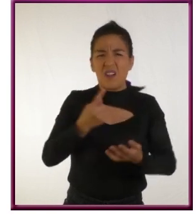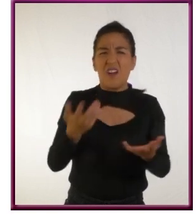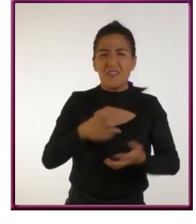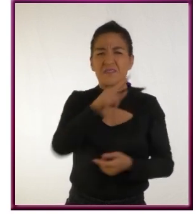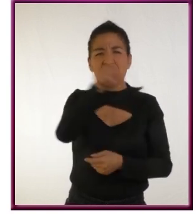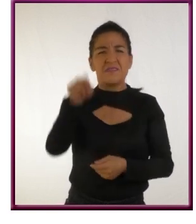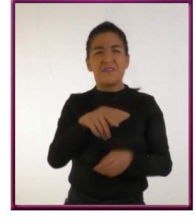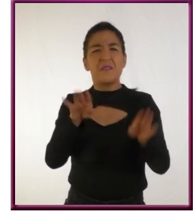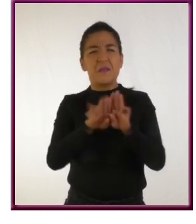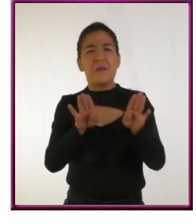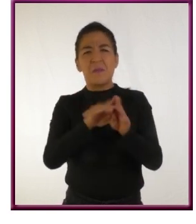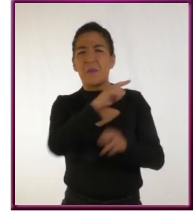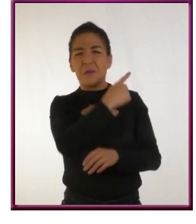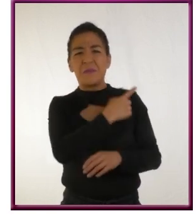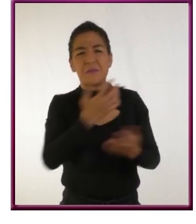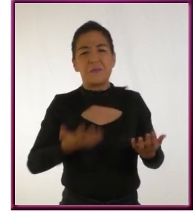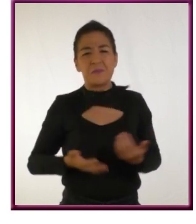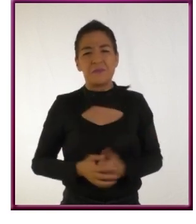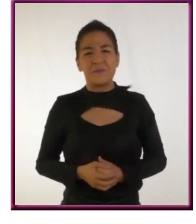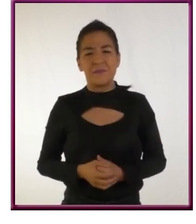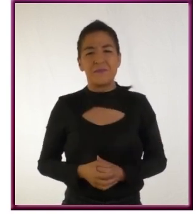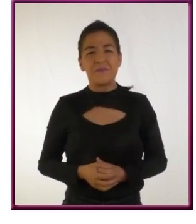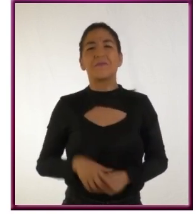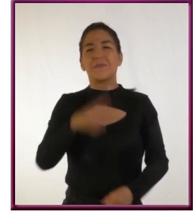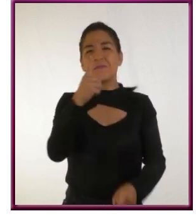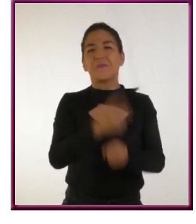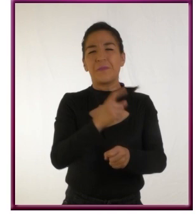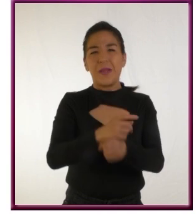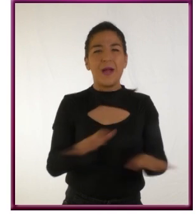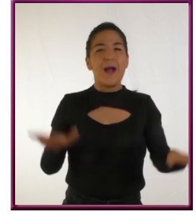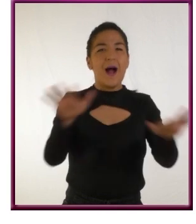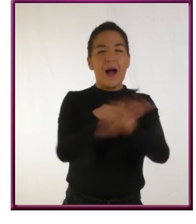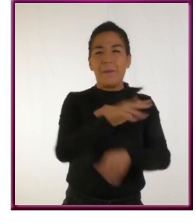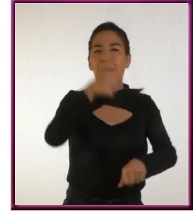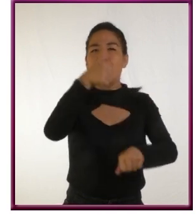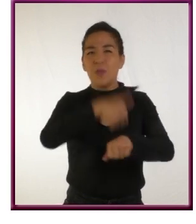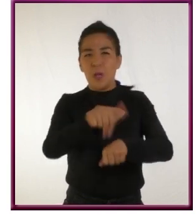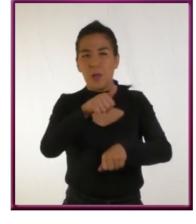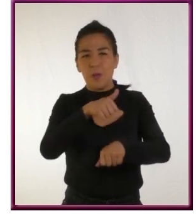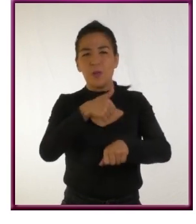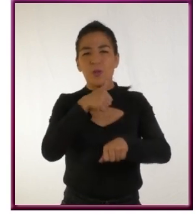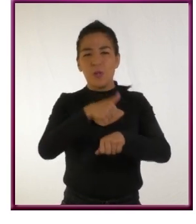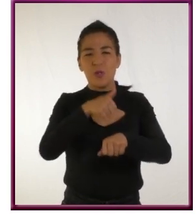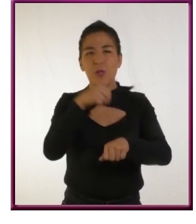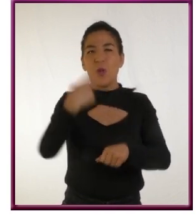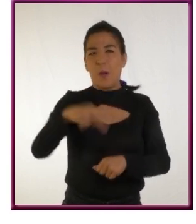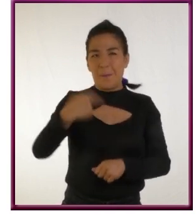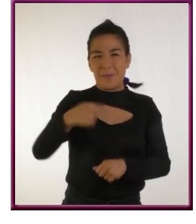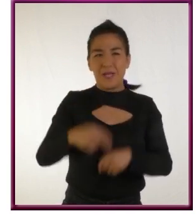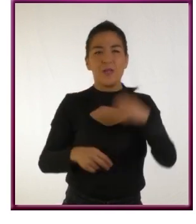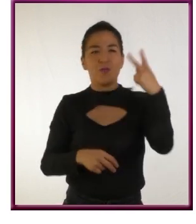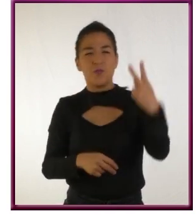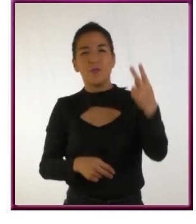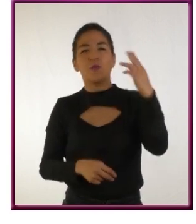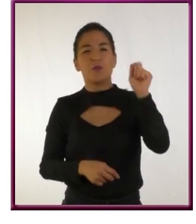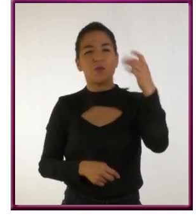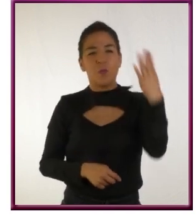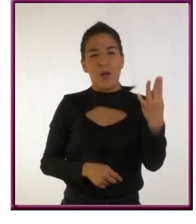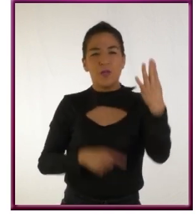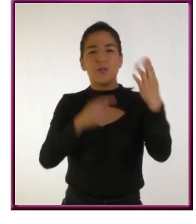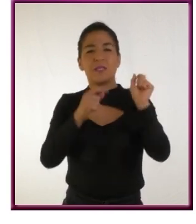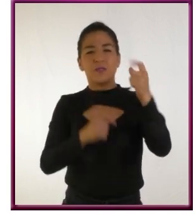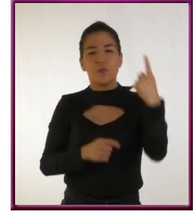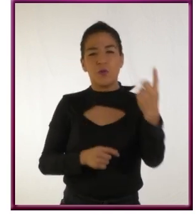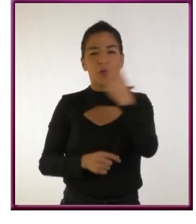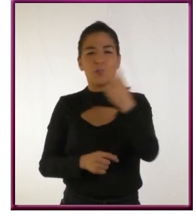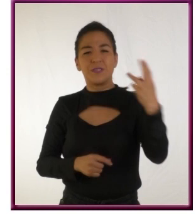¿Qué fue lo que hice? ¿Qué hicimos? Pues lo que hicimos fue cambiar los nombres. El 1 será 2, el 2, 3, el 3, 4,